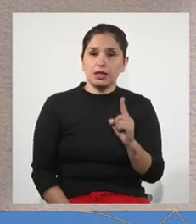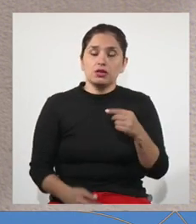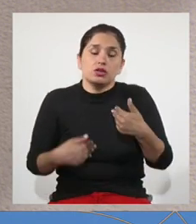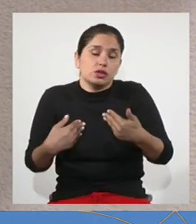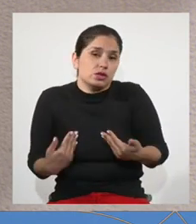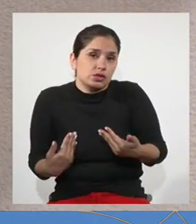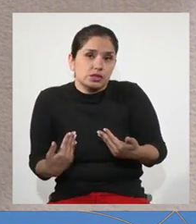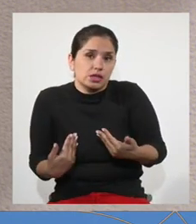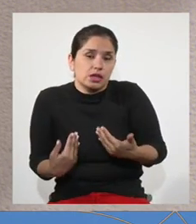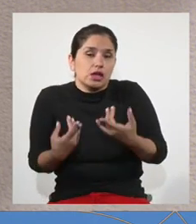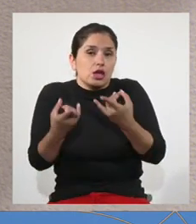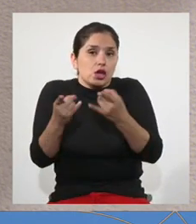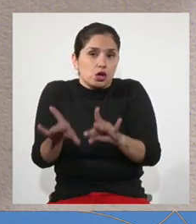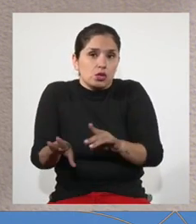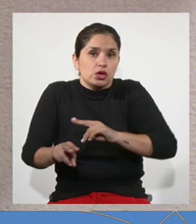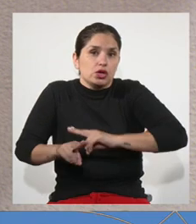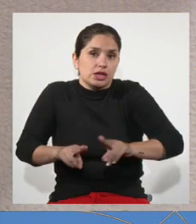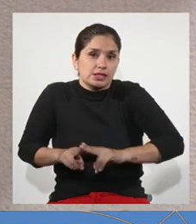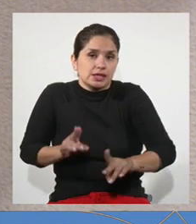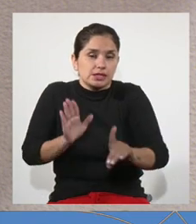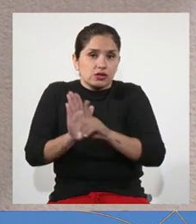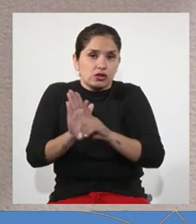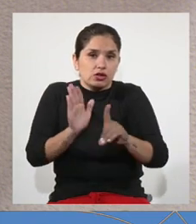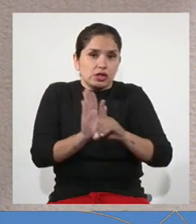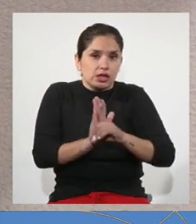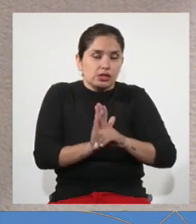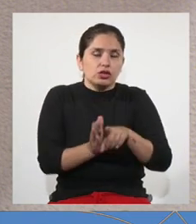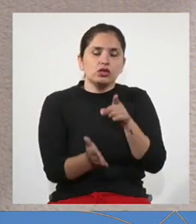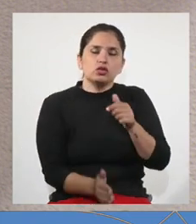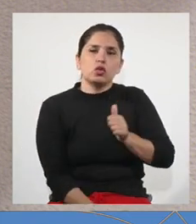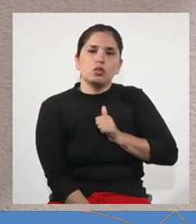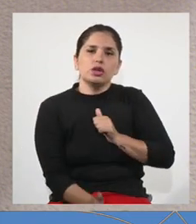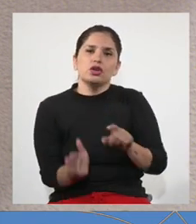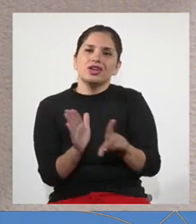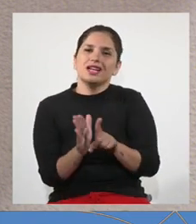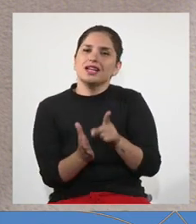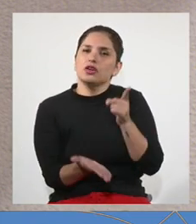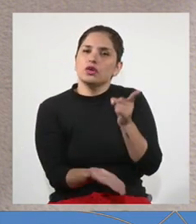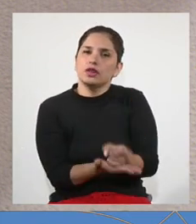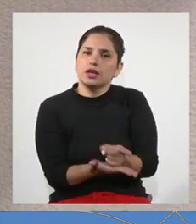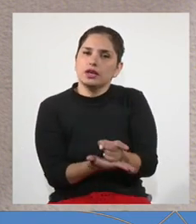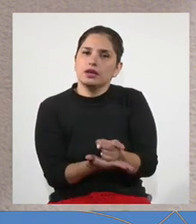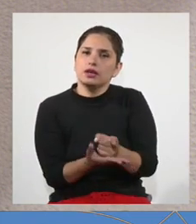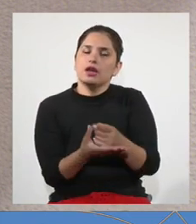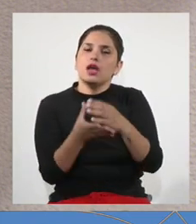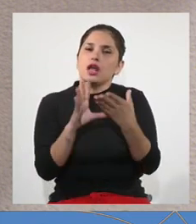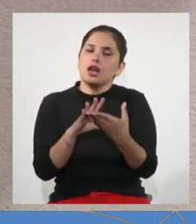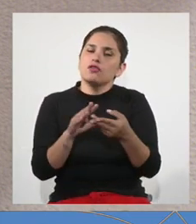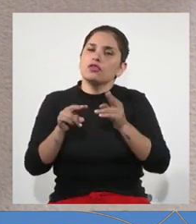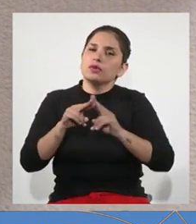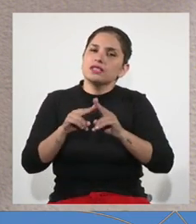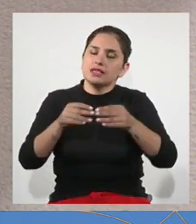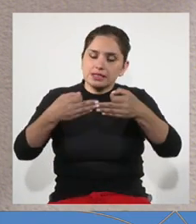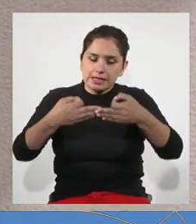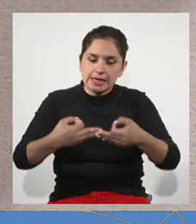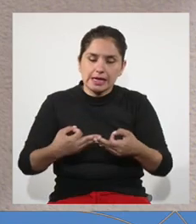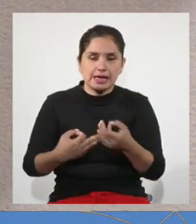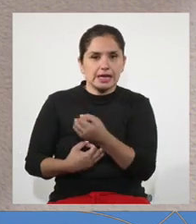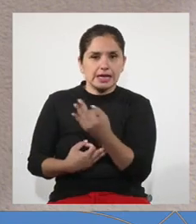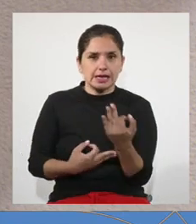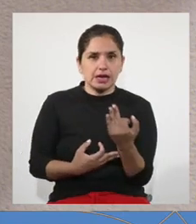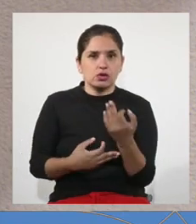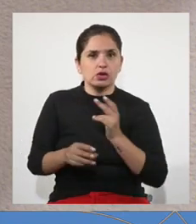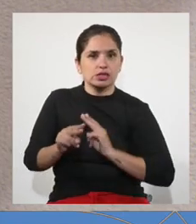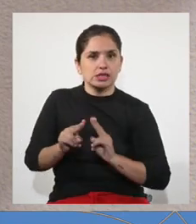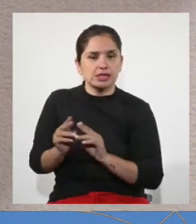presidenta, lo único que se hace a través de esos decretos es dar cumplimiento a lo que la ley establece, es la manera en la que se hace el cálculo y se realizan